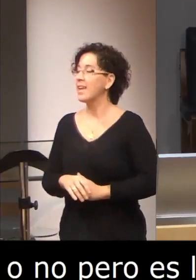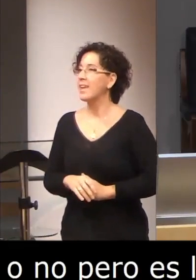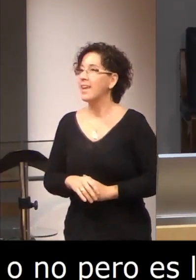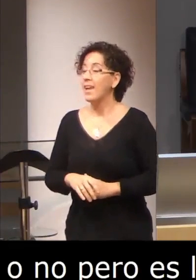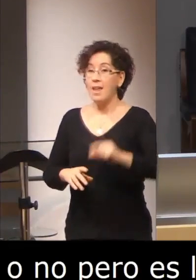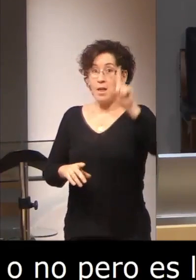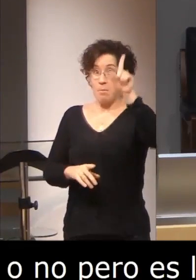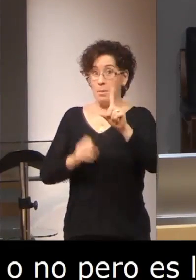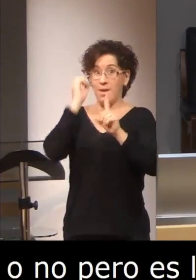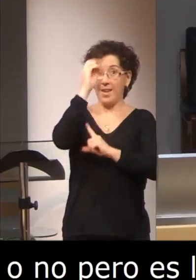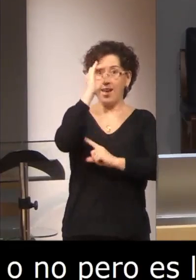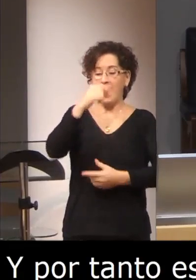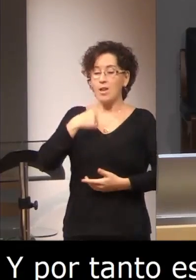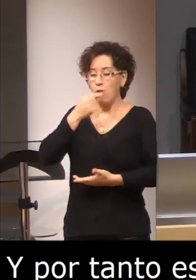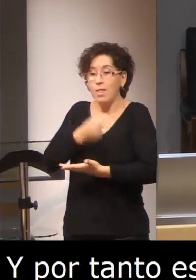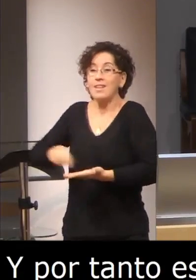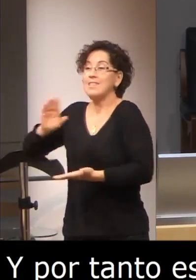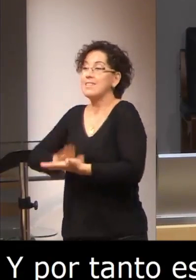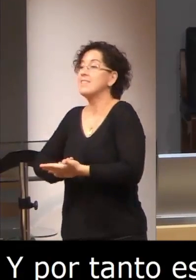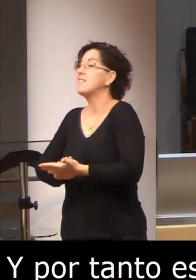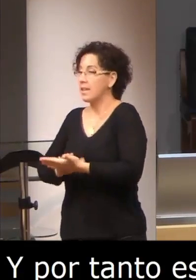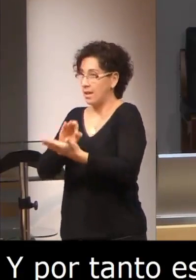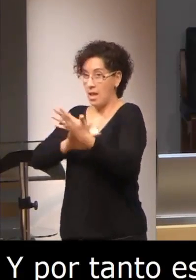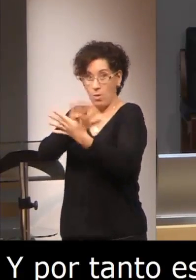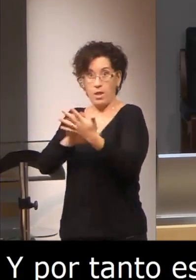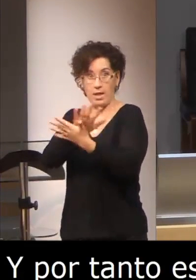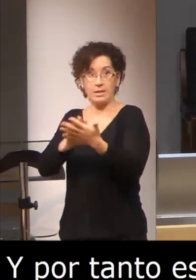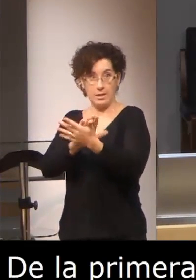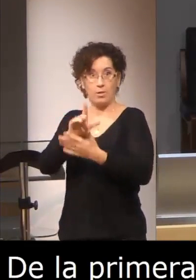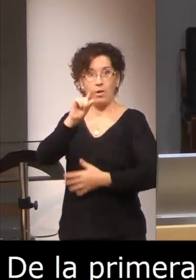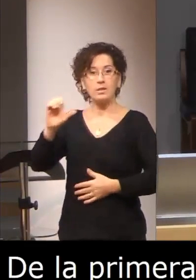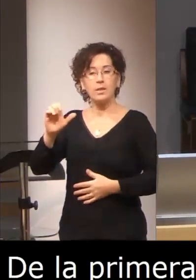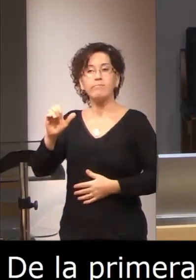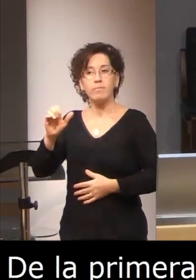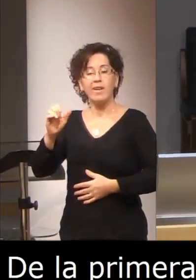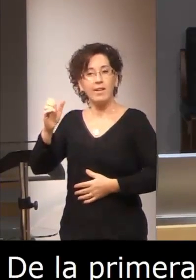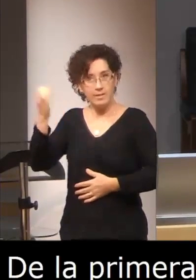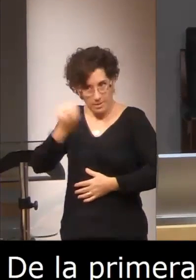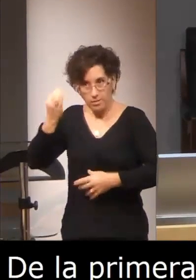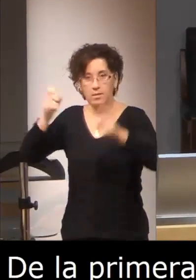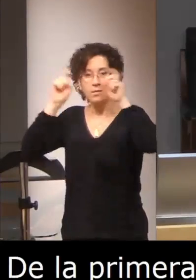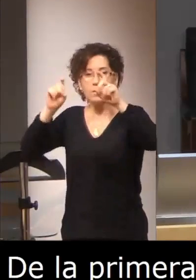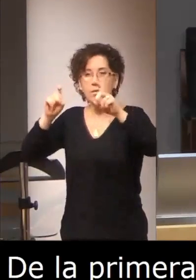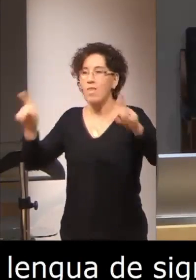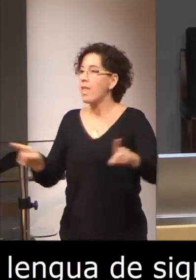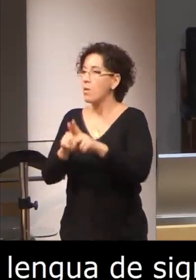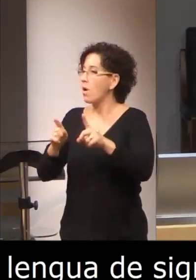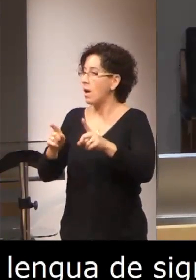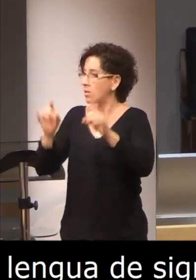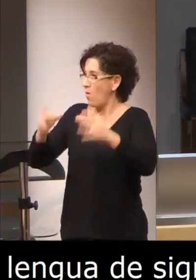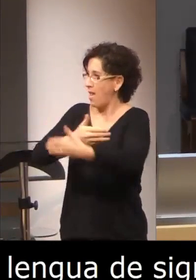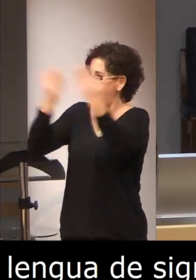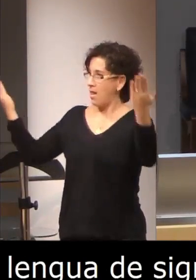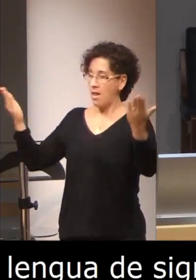De la primera me he tomado como nota: la lengua de signos española debe enseñarse como cualquier otra lengua. De